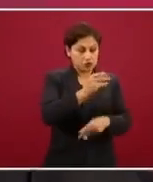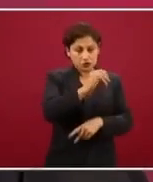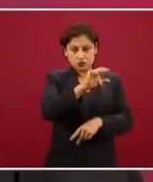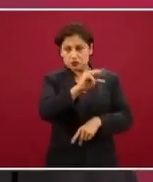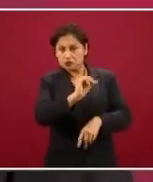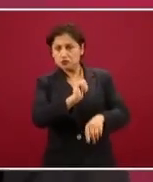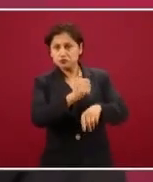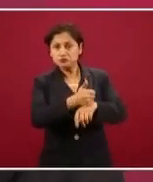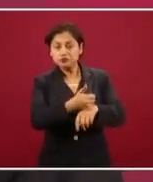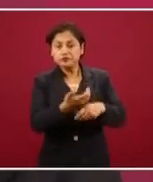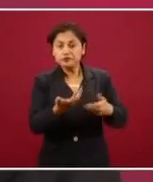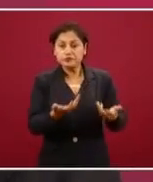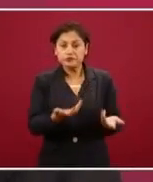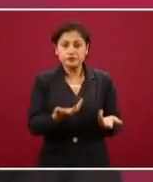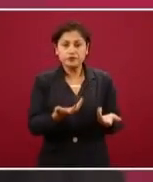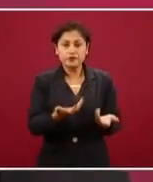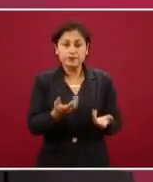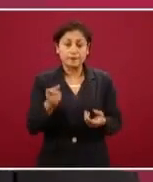Entonces,